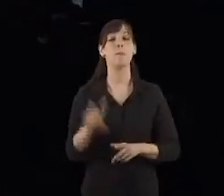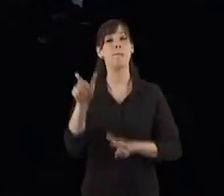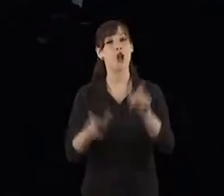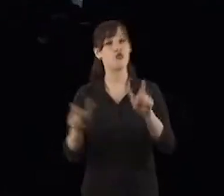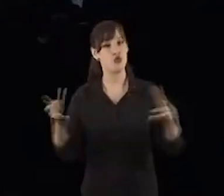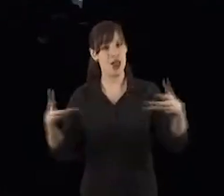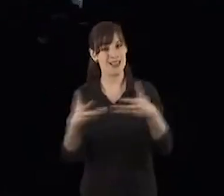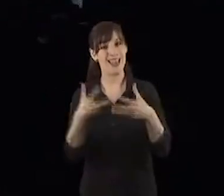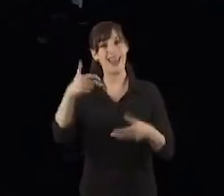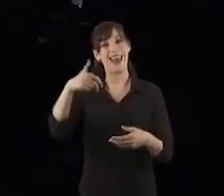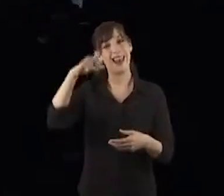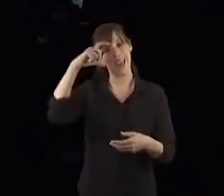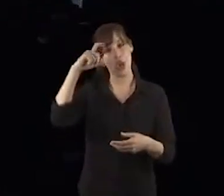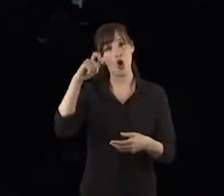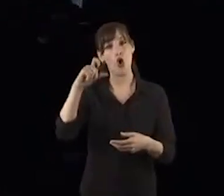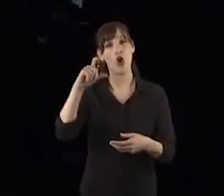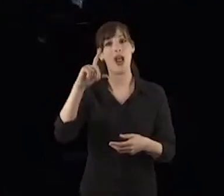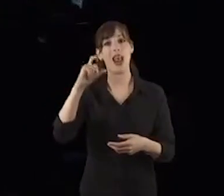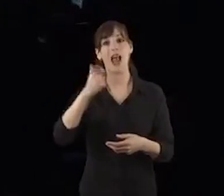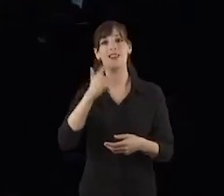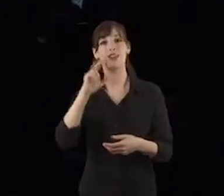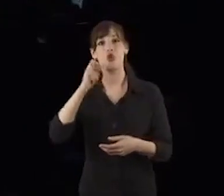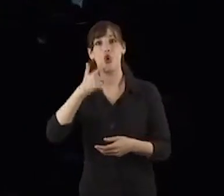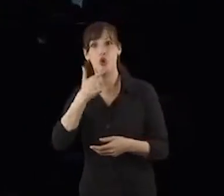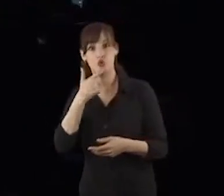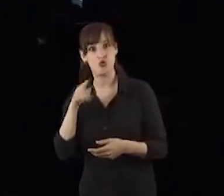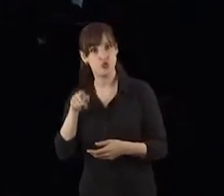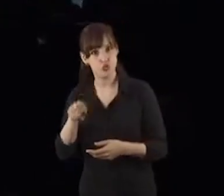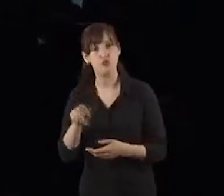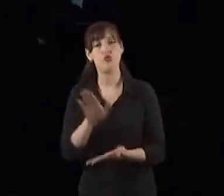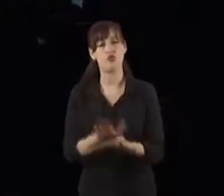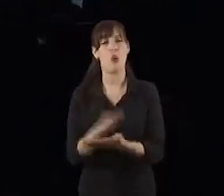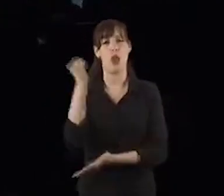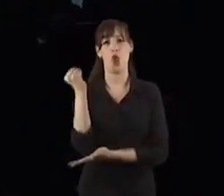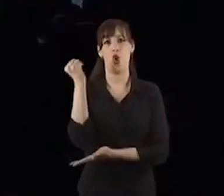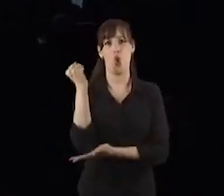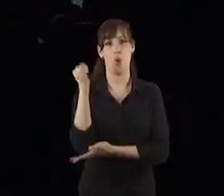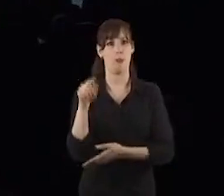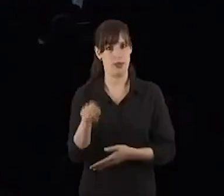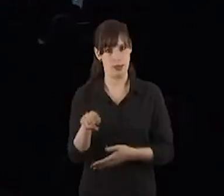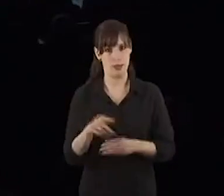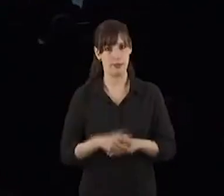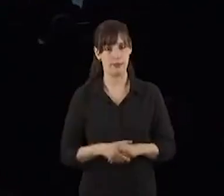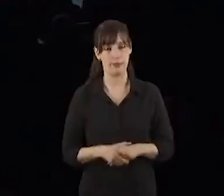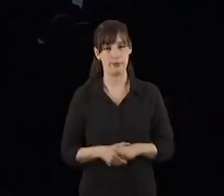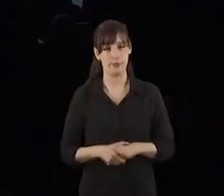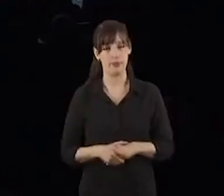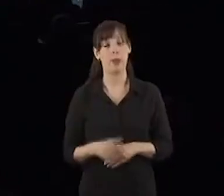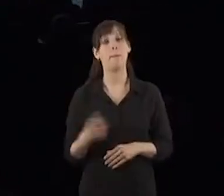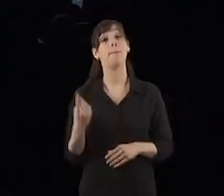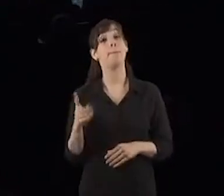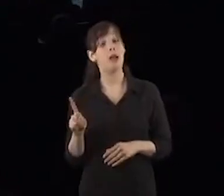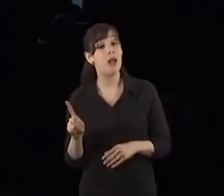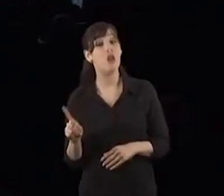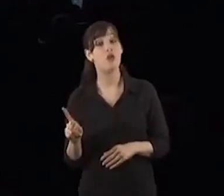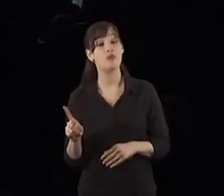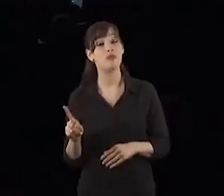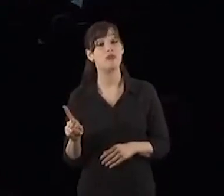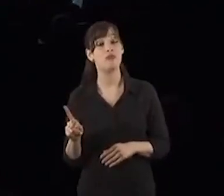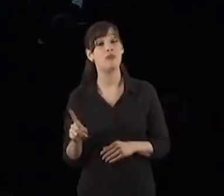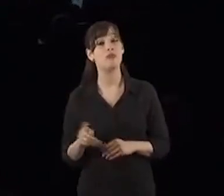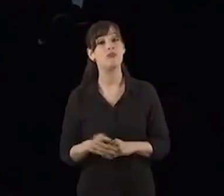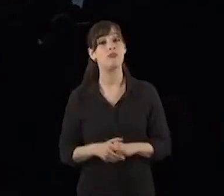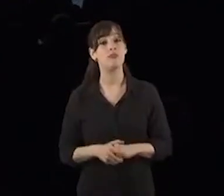las estructuras concentradas de la economía. Sin embargo, sin funciones que